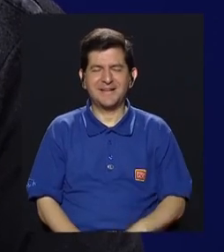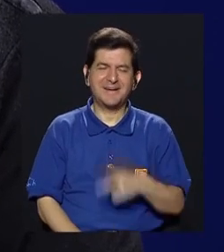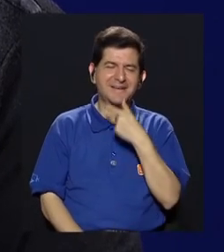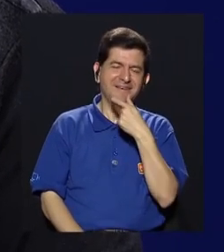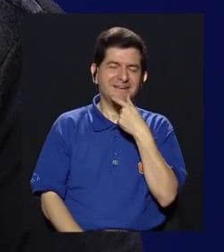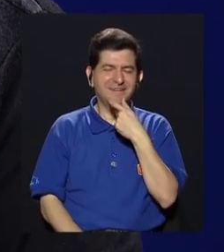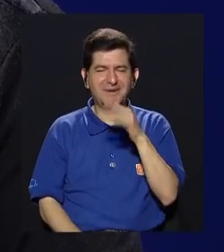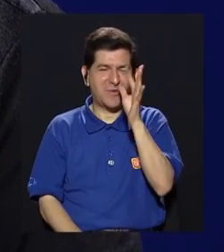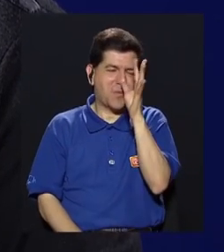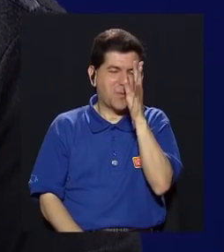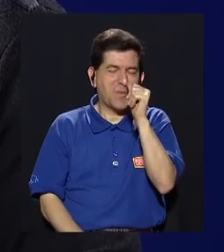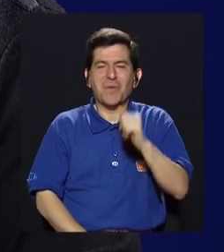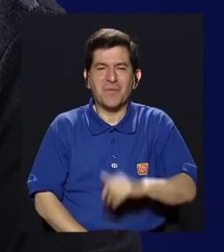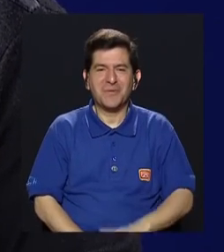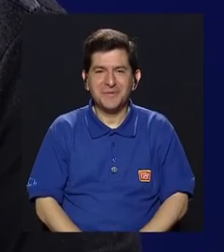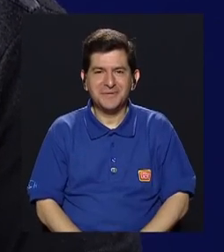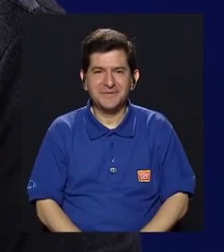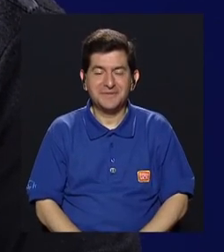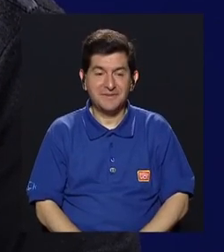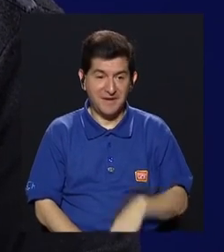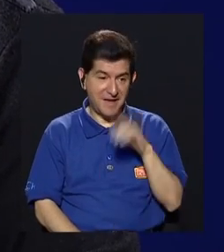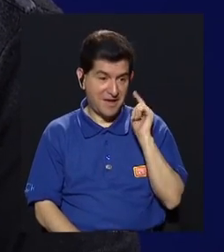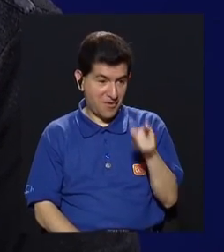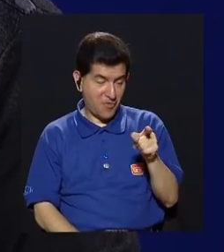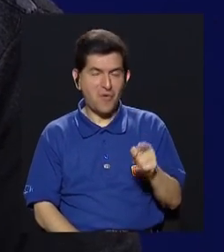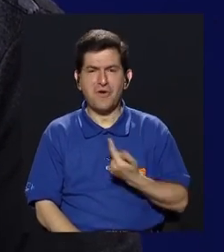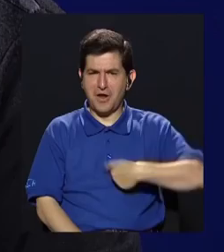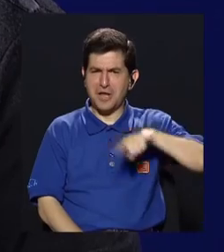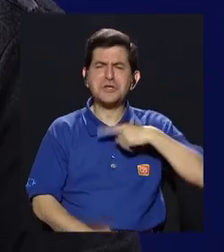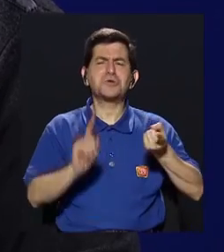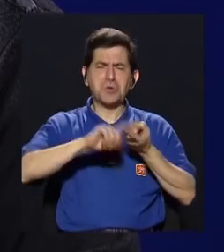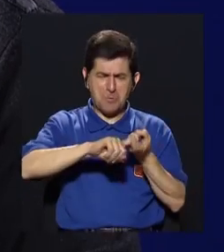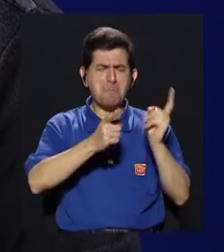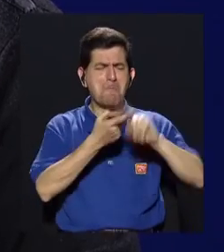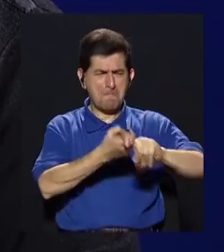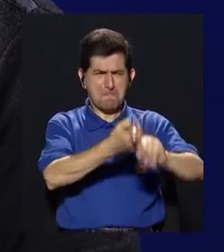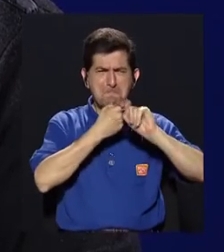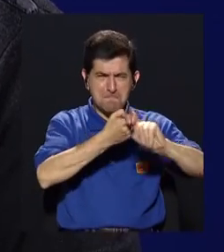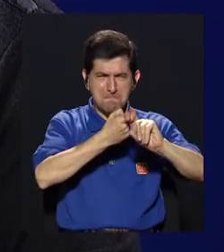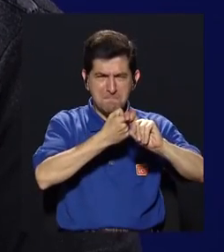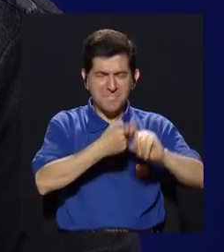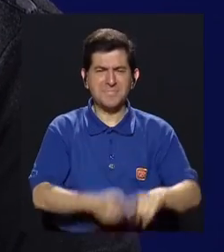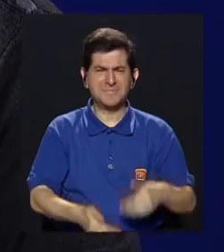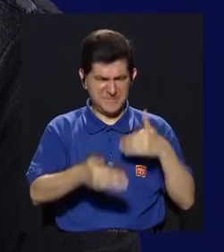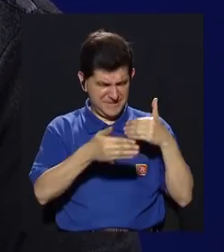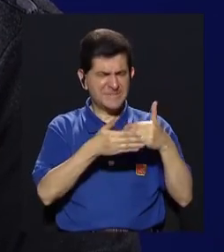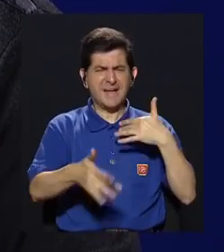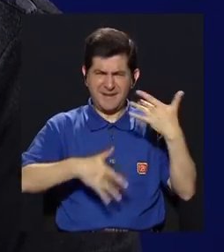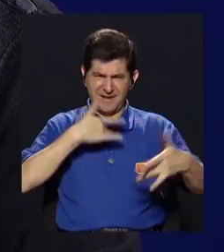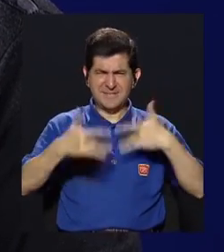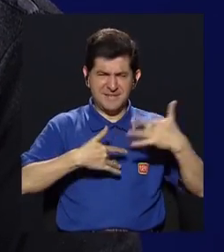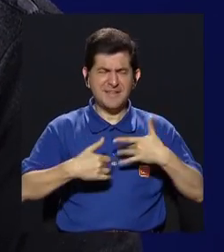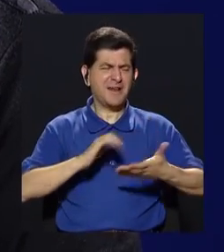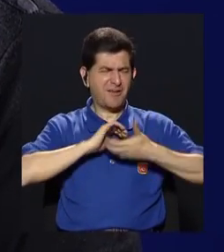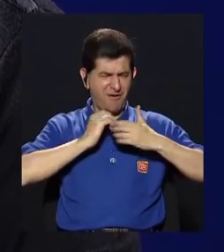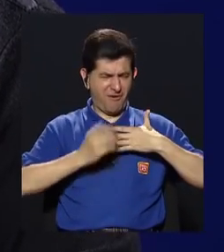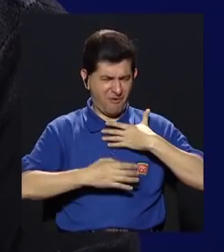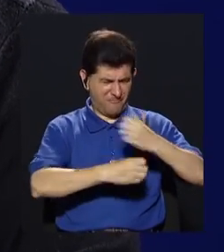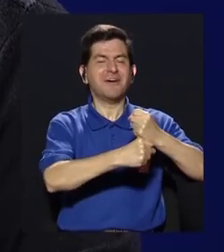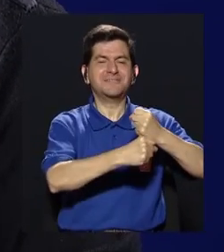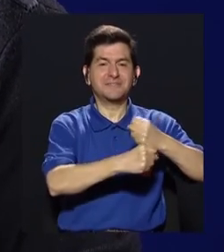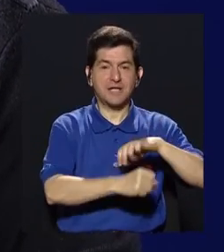chistoso más humorístico con ese nos hicimos muy amigos muy amigos muy cercanos de mucha confianza